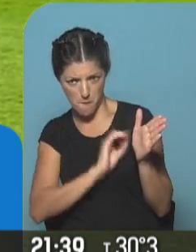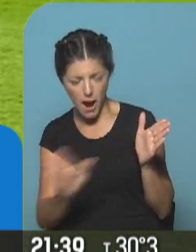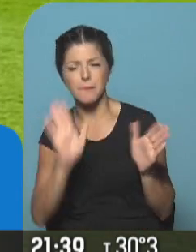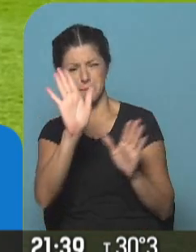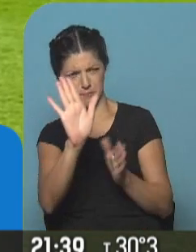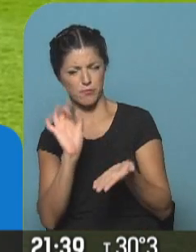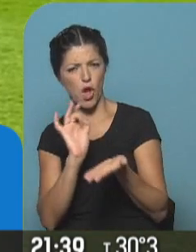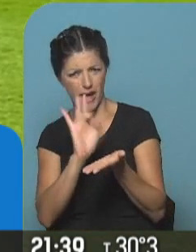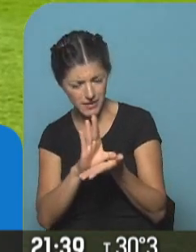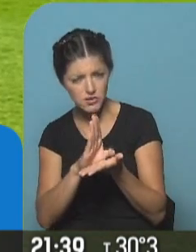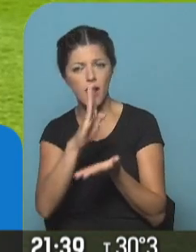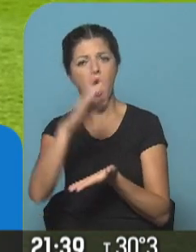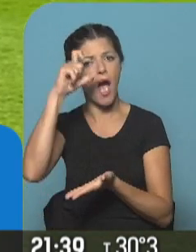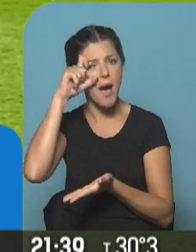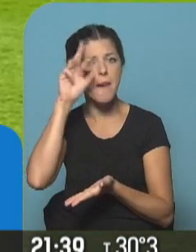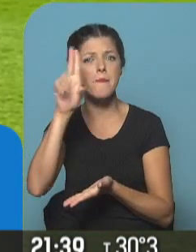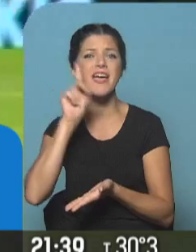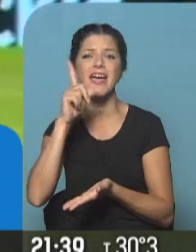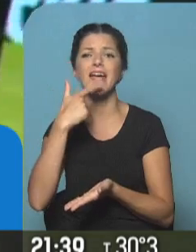Toto Berizzo